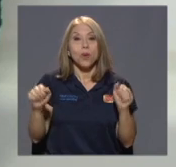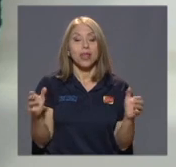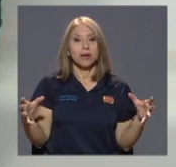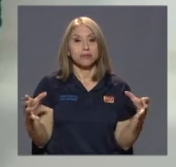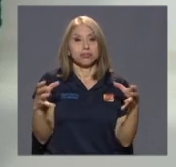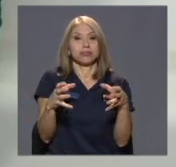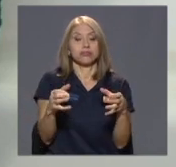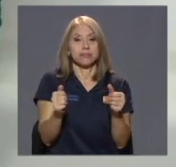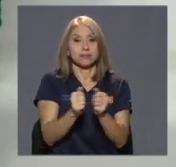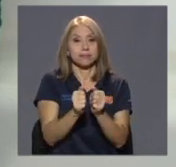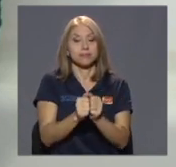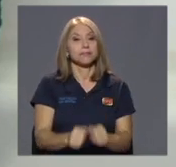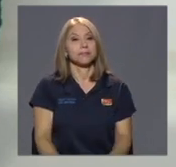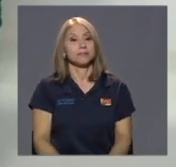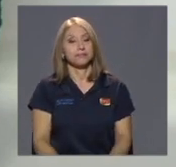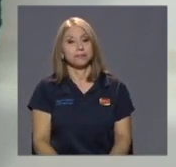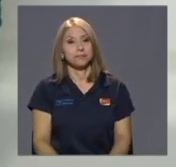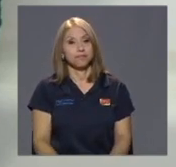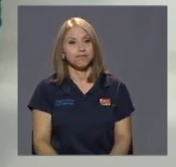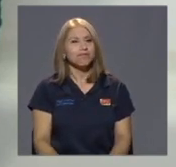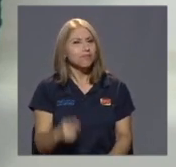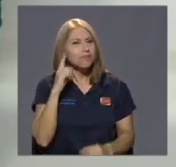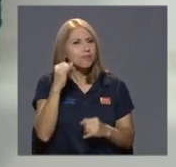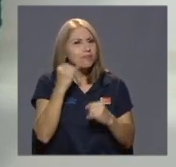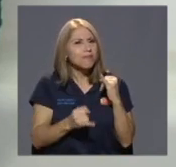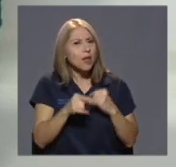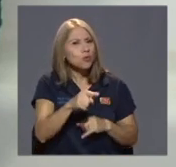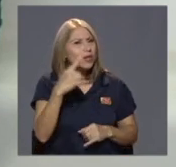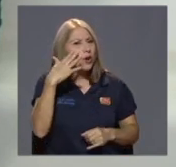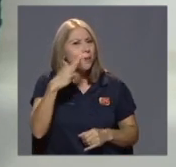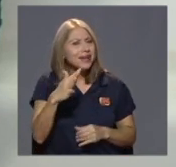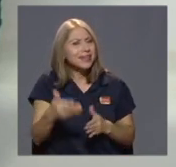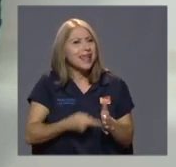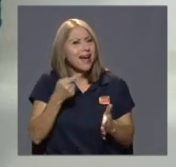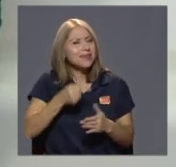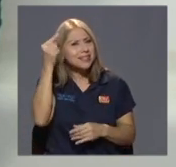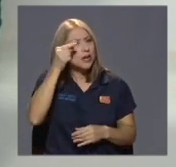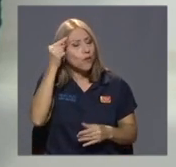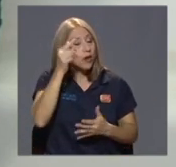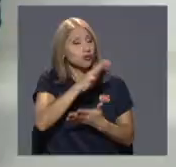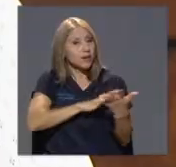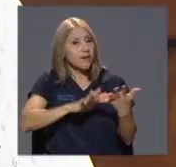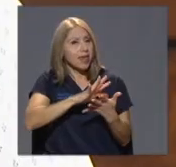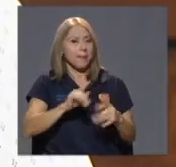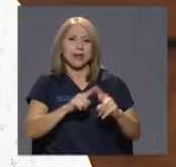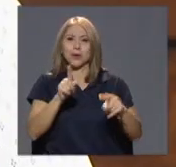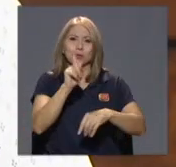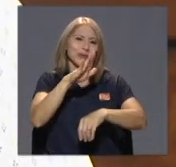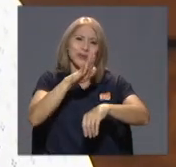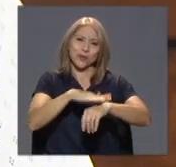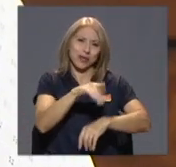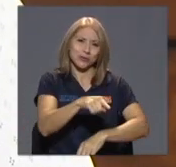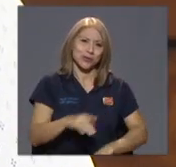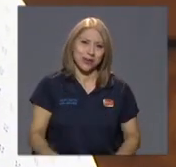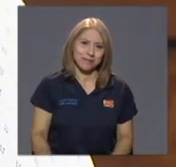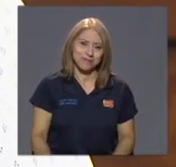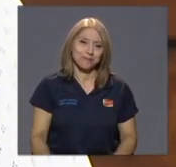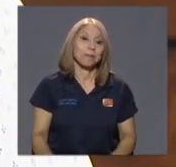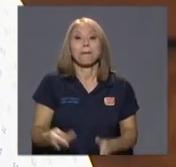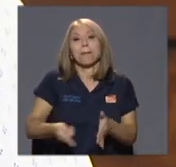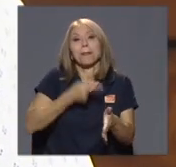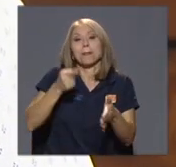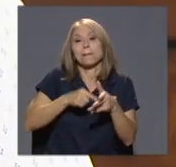doña Nancy, y para cerrar, ¿a usted no le parece que el gobierno a veces se enreda y eso ya no es culpa suya? Eso es porque de repente personas que